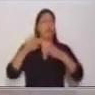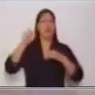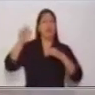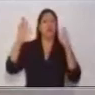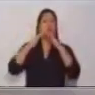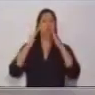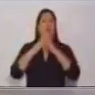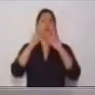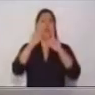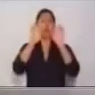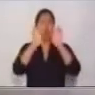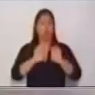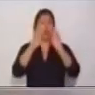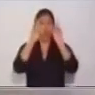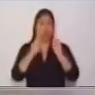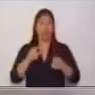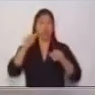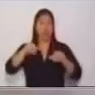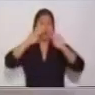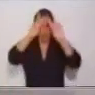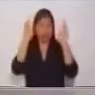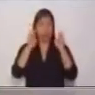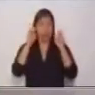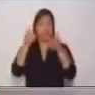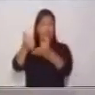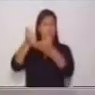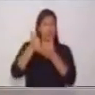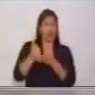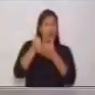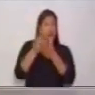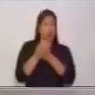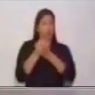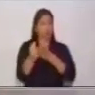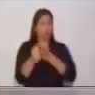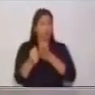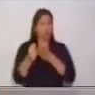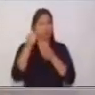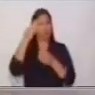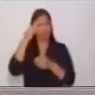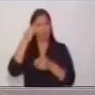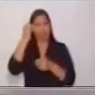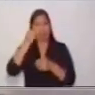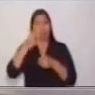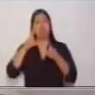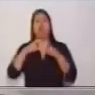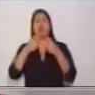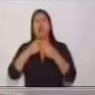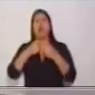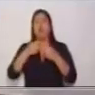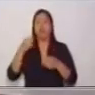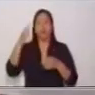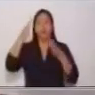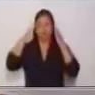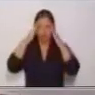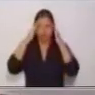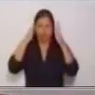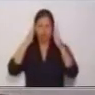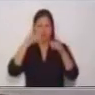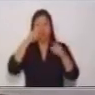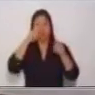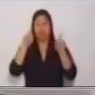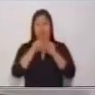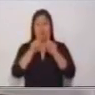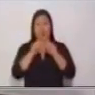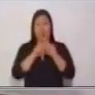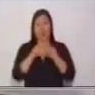ayudará a ejercitar habilidades y destrezas como la atención y la habilidad lingüística. Y antes de empezar, te